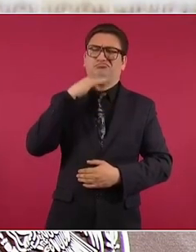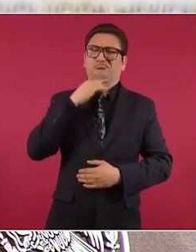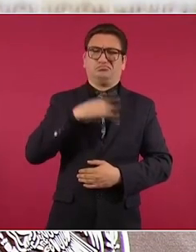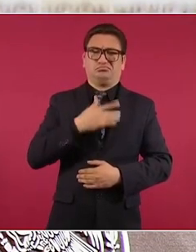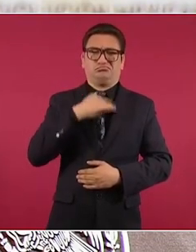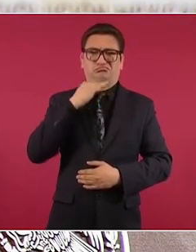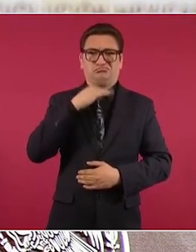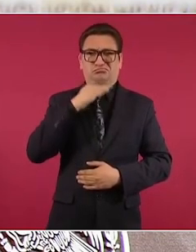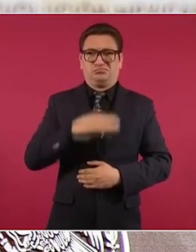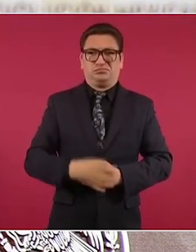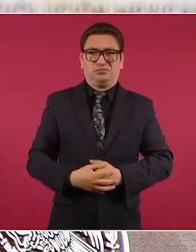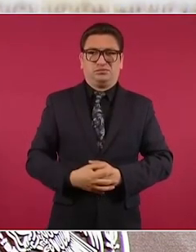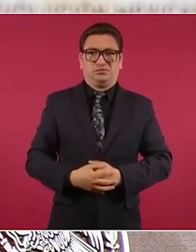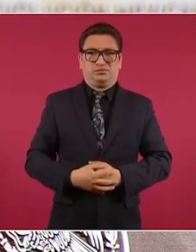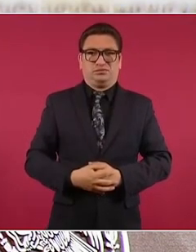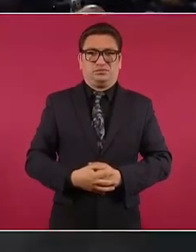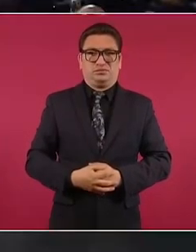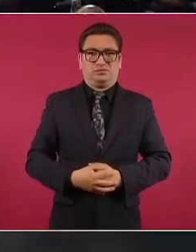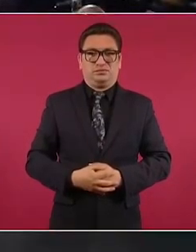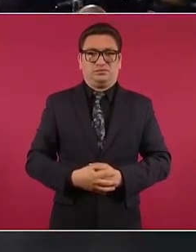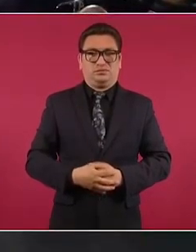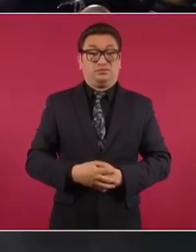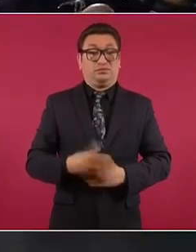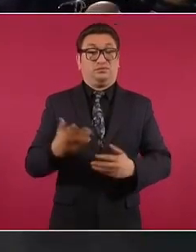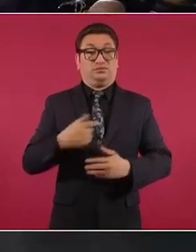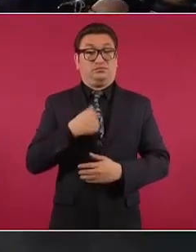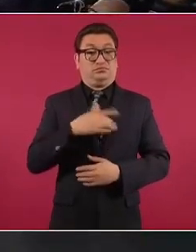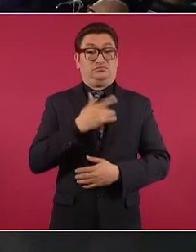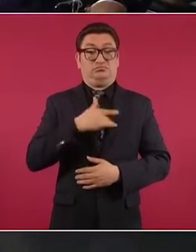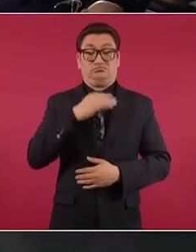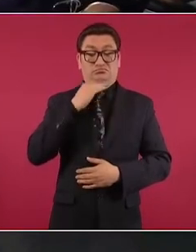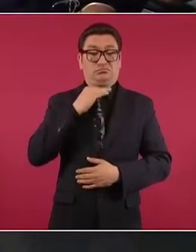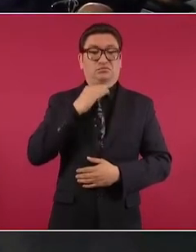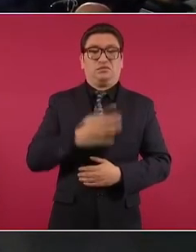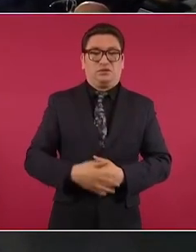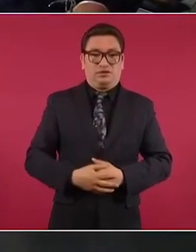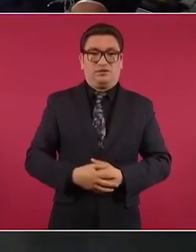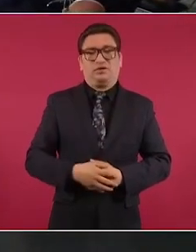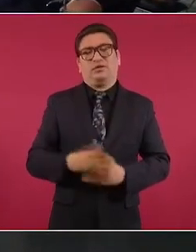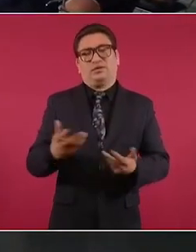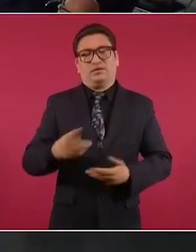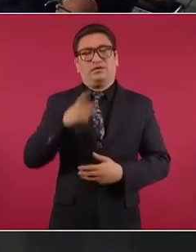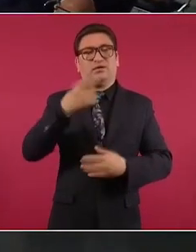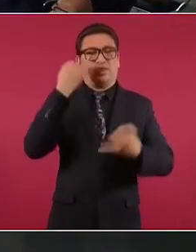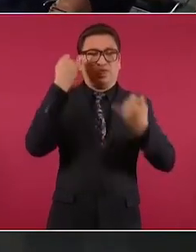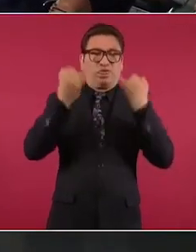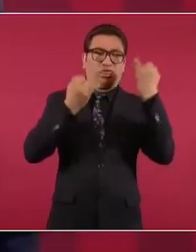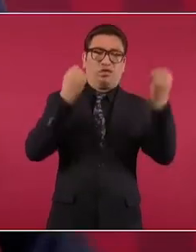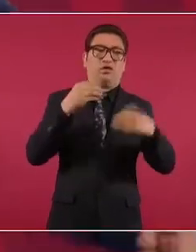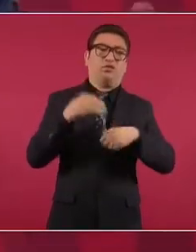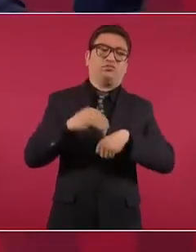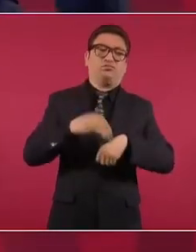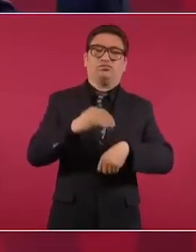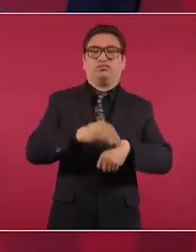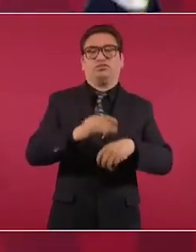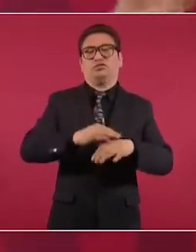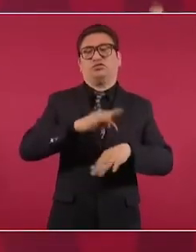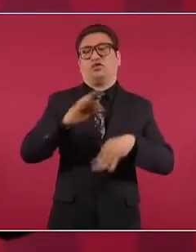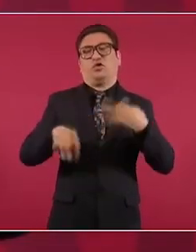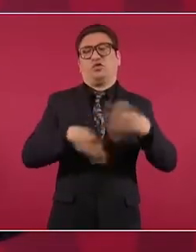dado cuenta. Ah, pues ya lo ve, ya se ve. Sí, van a inventar todo, o sea, es